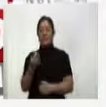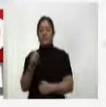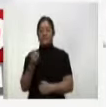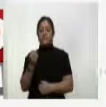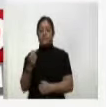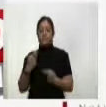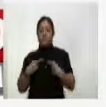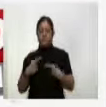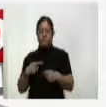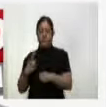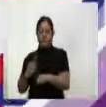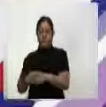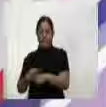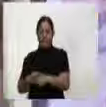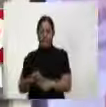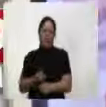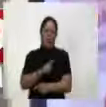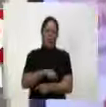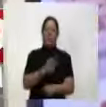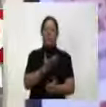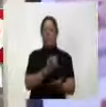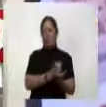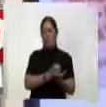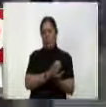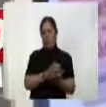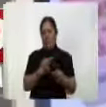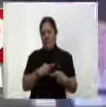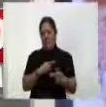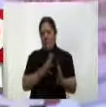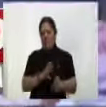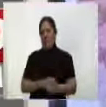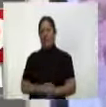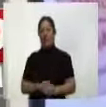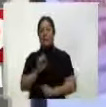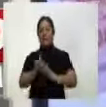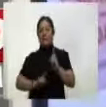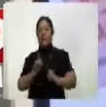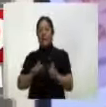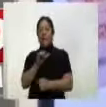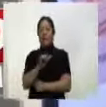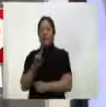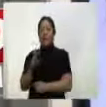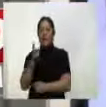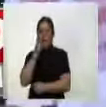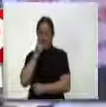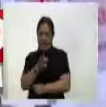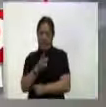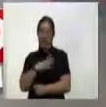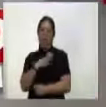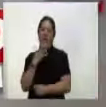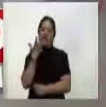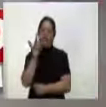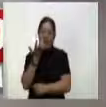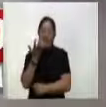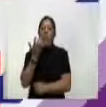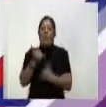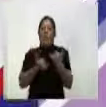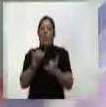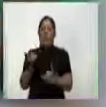17.829 casos positivos. En los deportes, Arturo Vidal reitera su deseo de jugar en la Liga